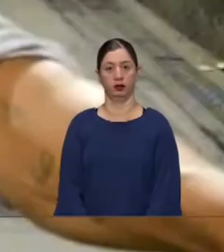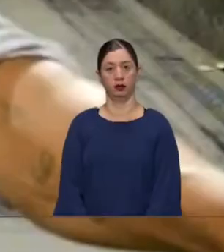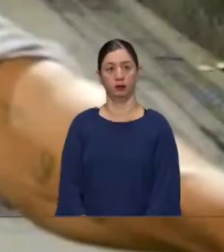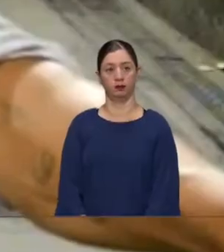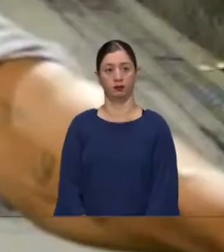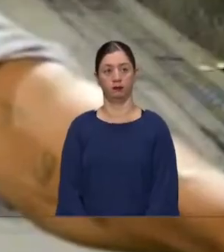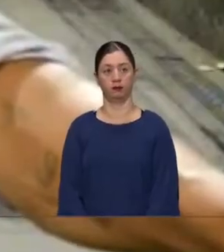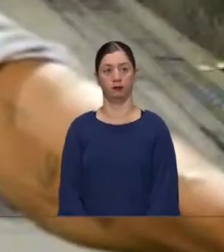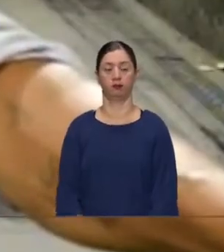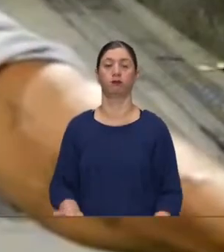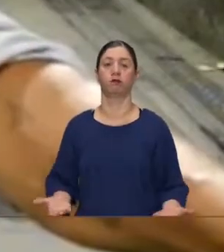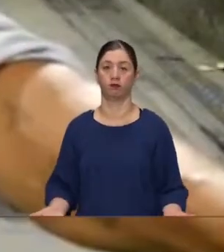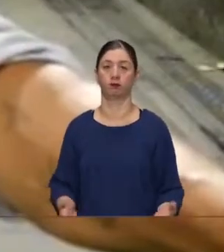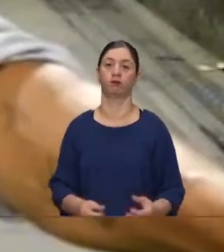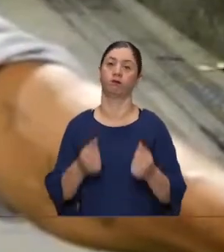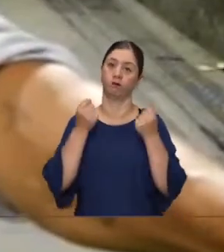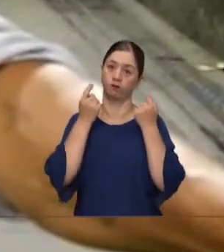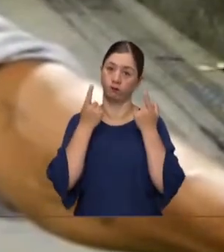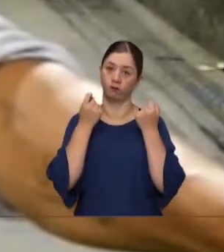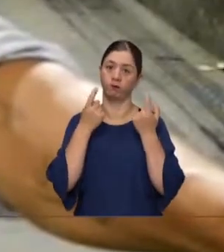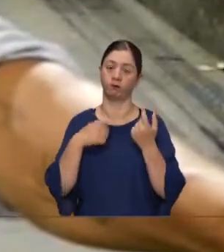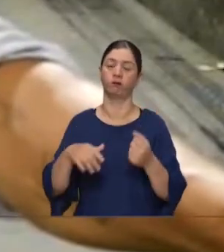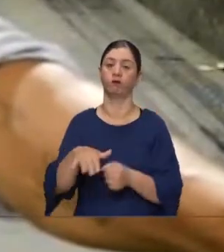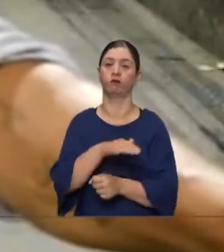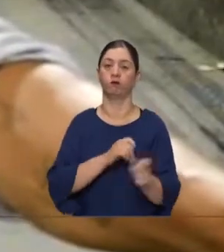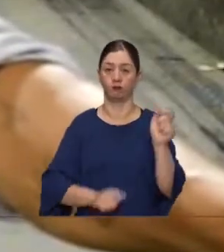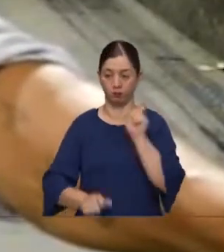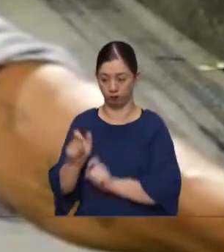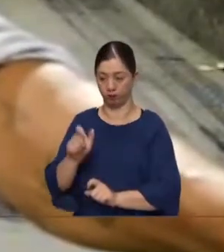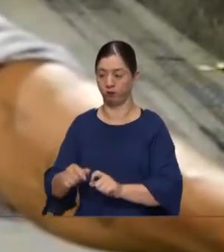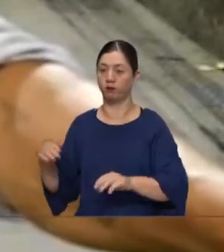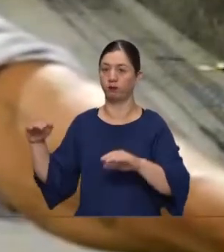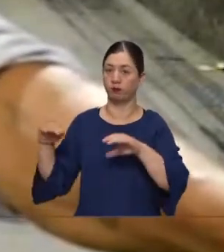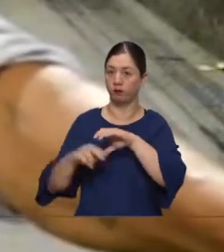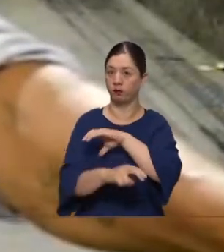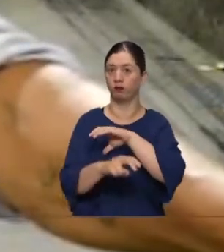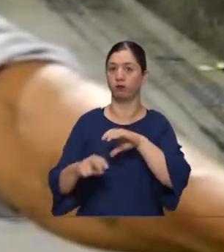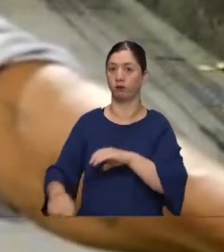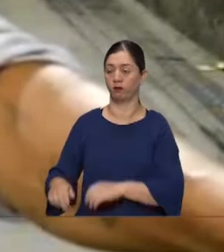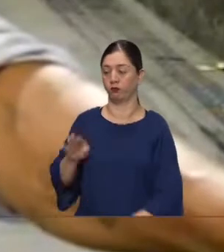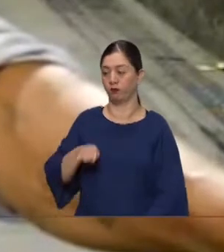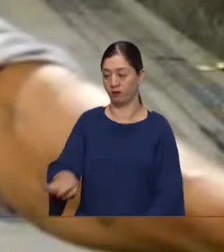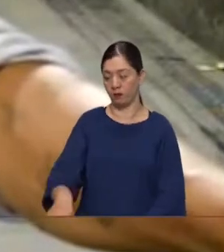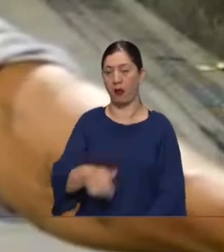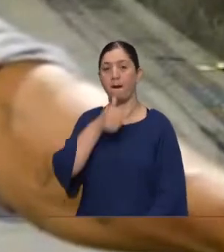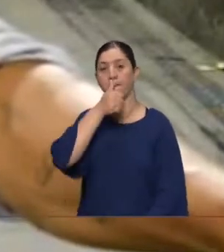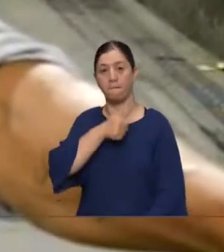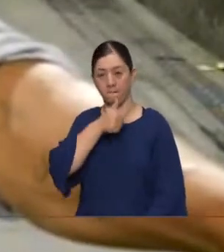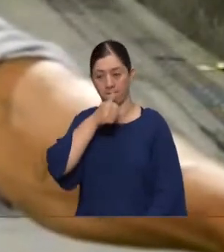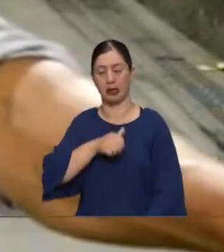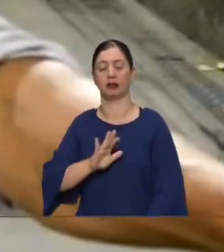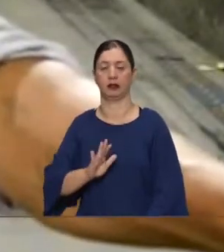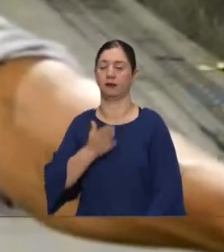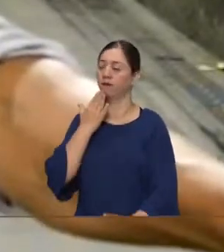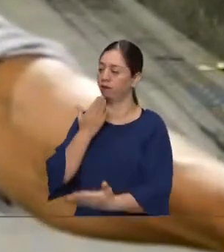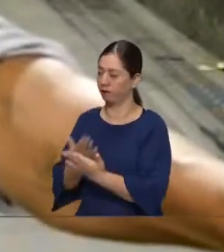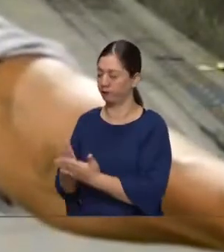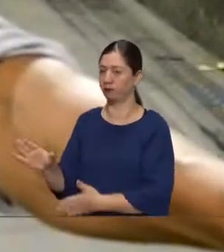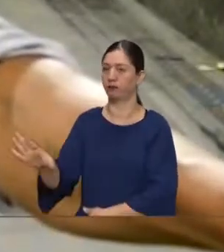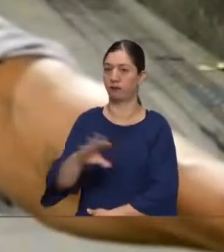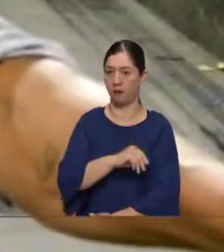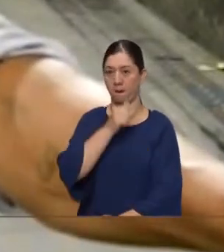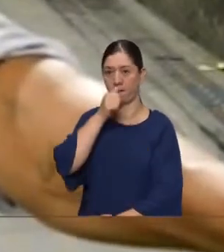Resaltar pues la comprensión que ha tenido la gente que ha pasado por aquí, agradecemos esa paciencia que ha tenido con este espacio